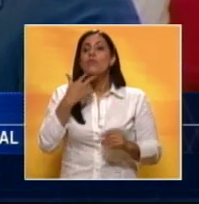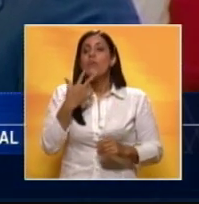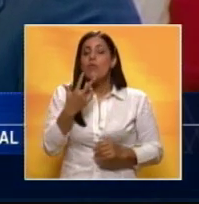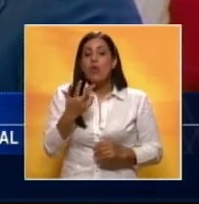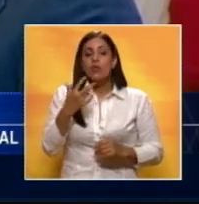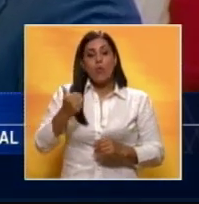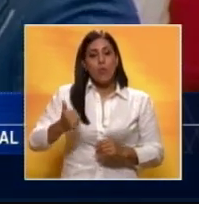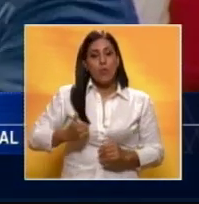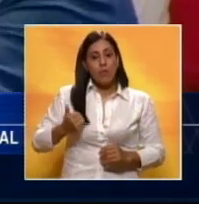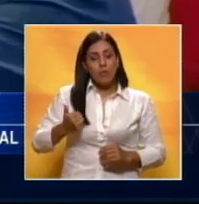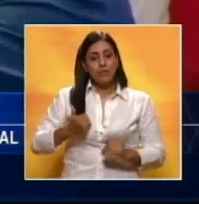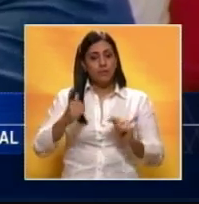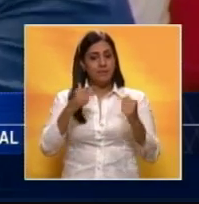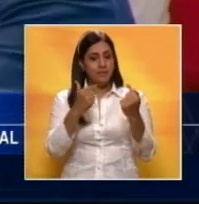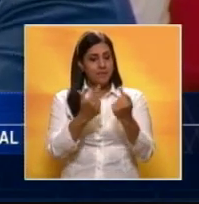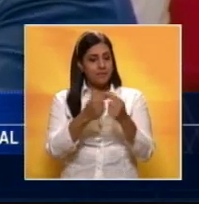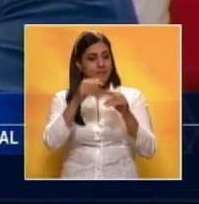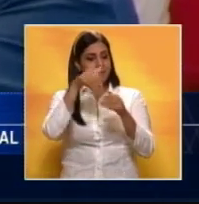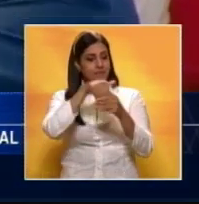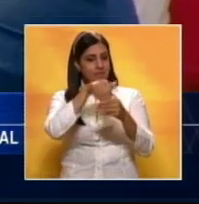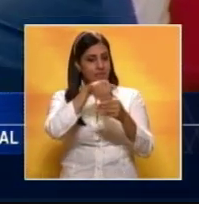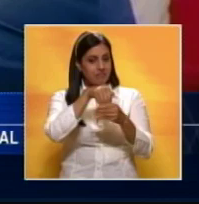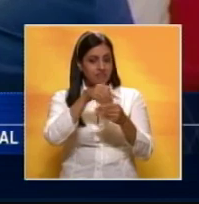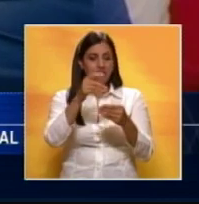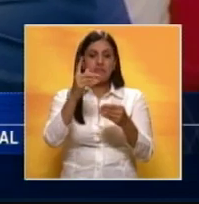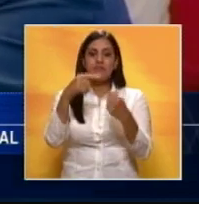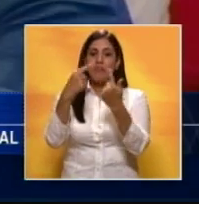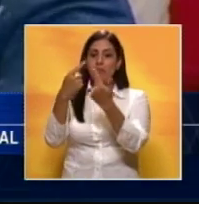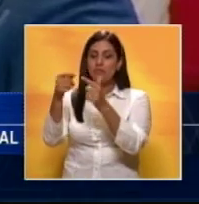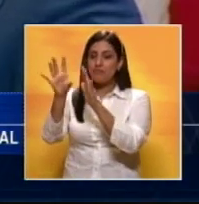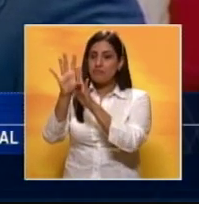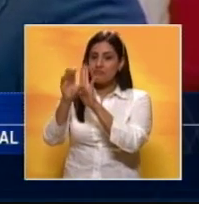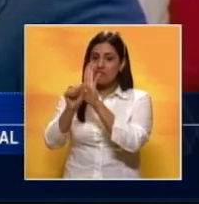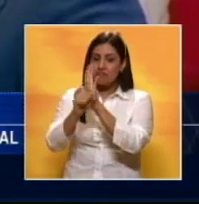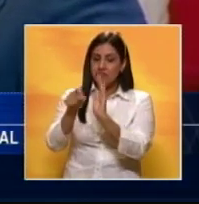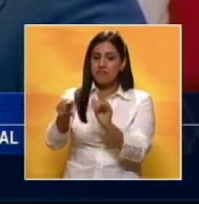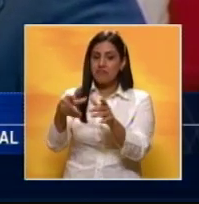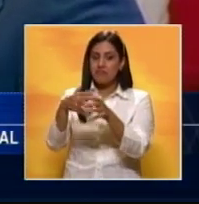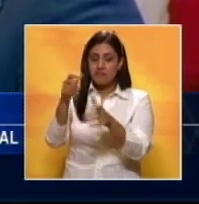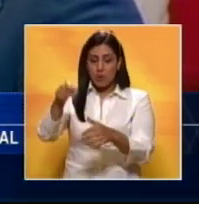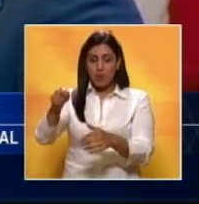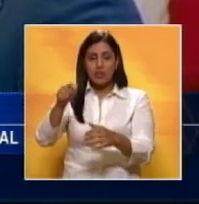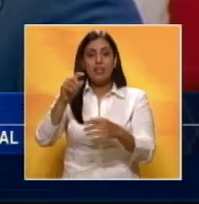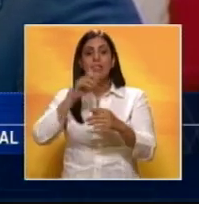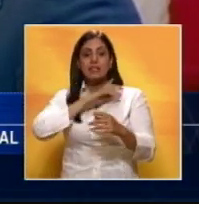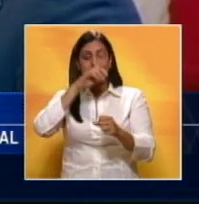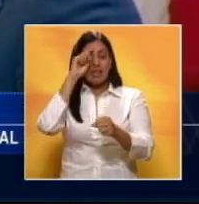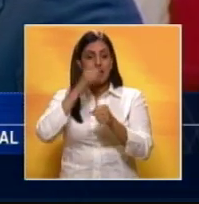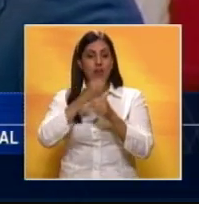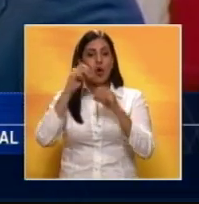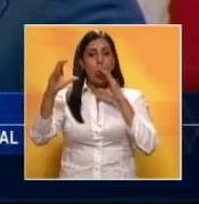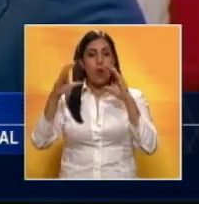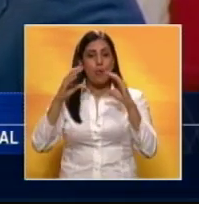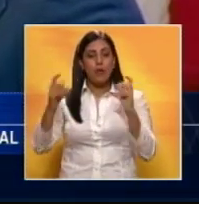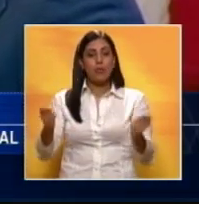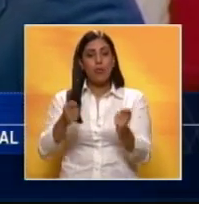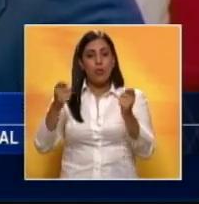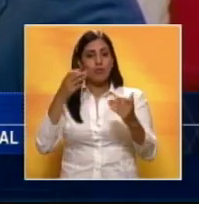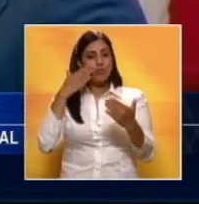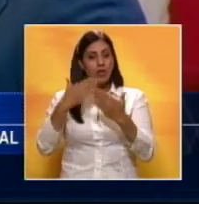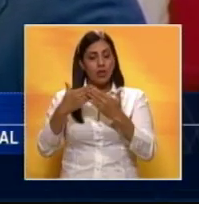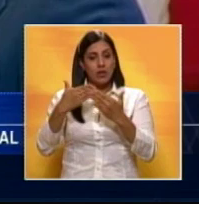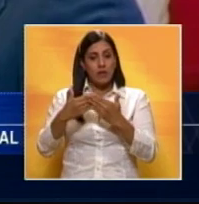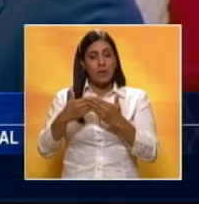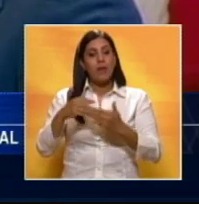pronunciamiento a cualquiera de las salas, a la sala electoral o a la sala constitucional, que han sido hechos comunicacionales públicos y